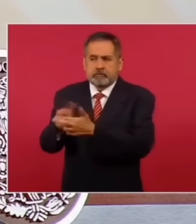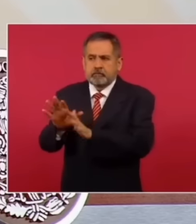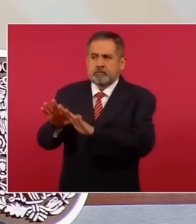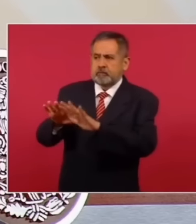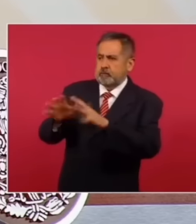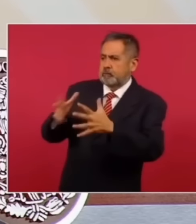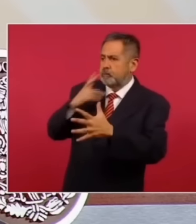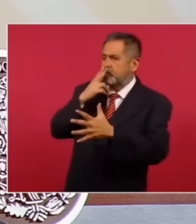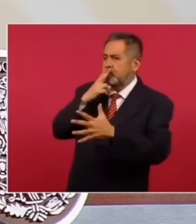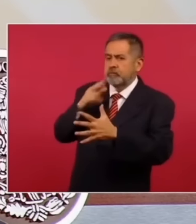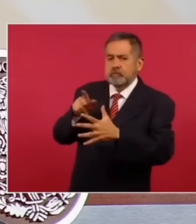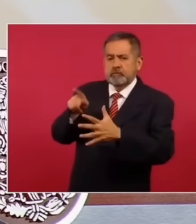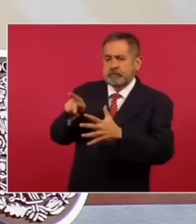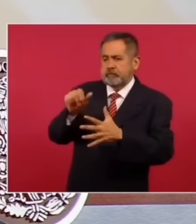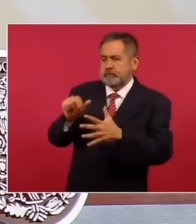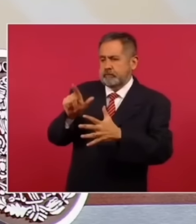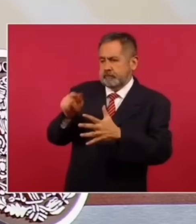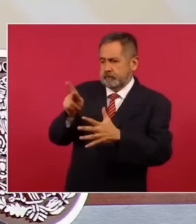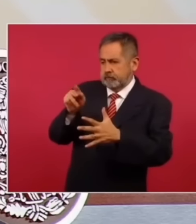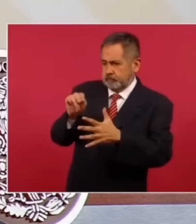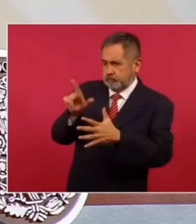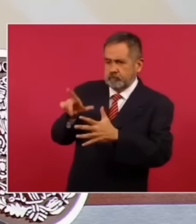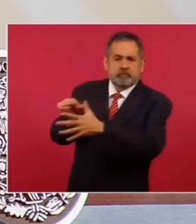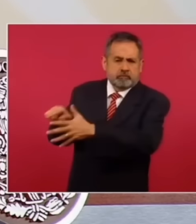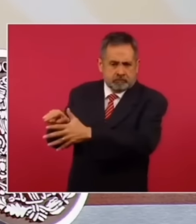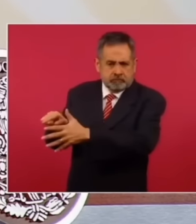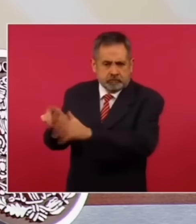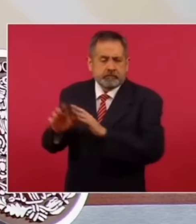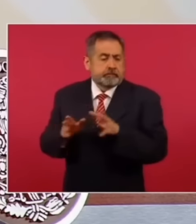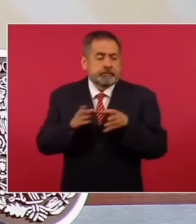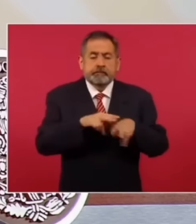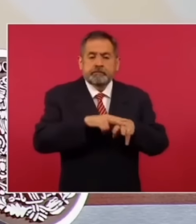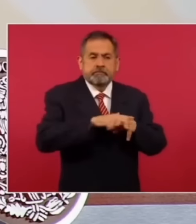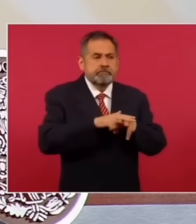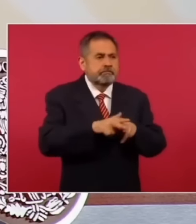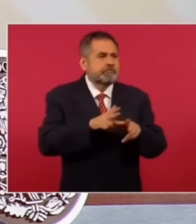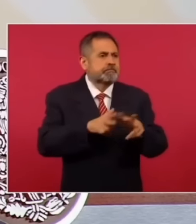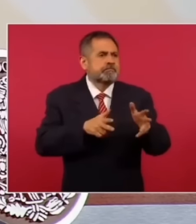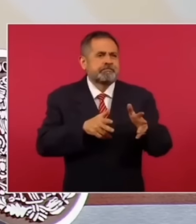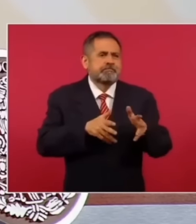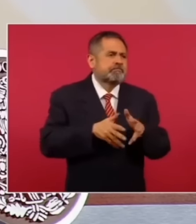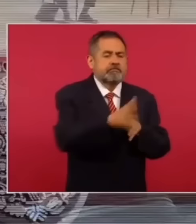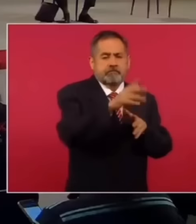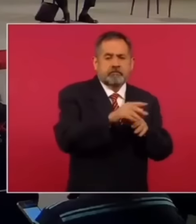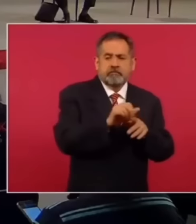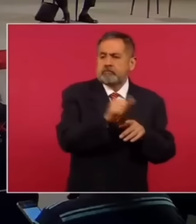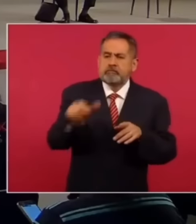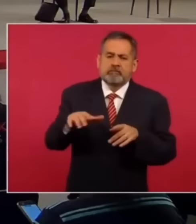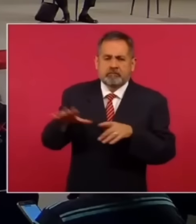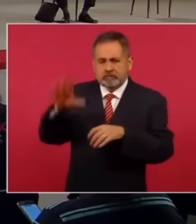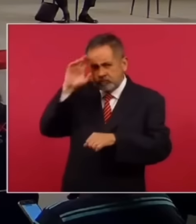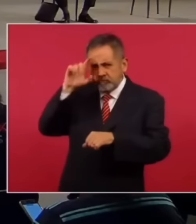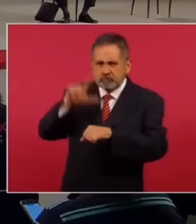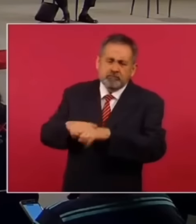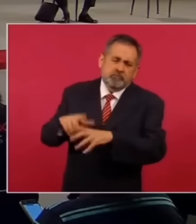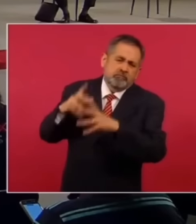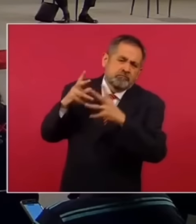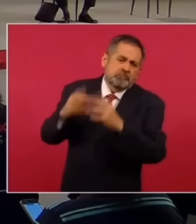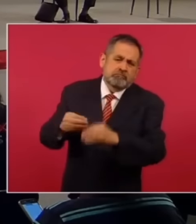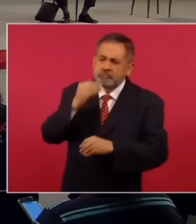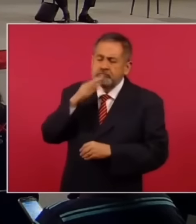la biosfera de Calakmul, que pasa por una zona de enorme riqueza natural y cultural y